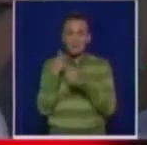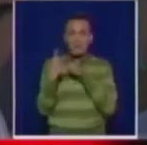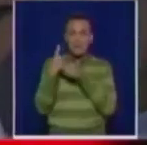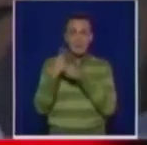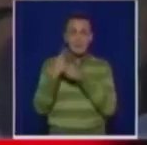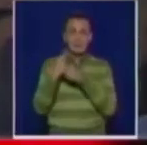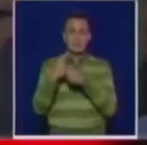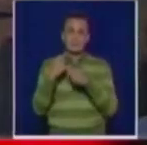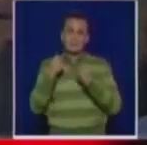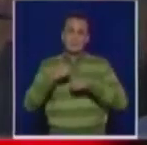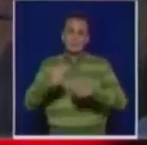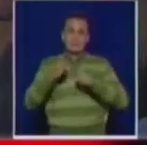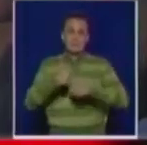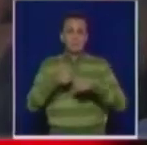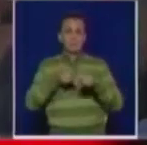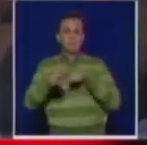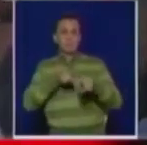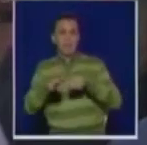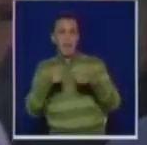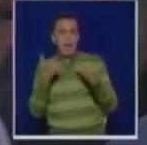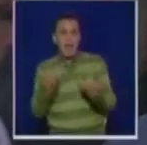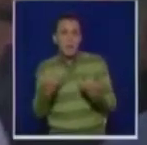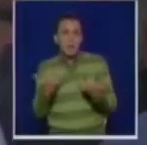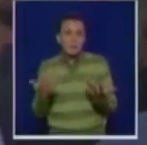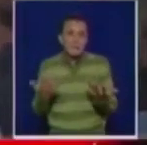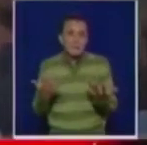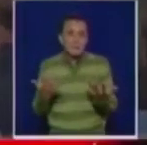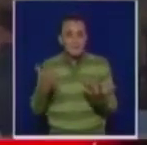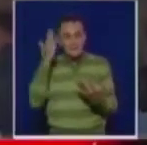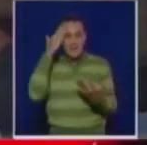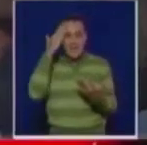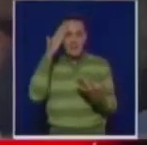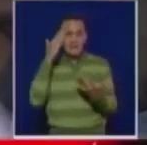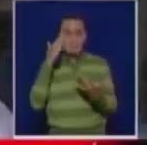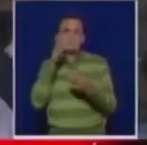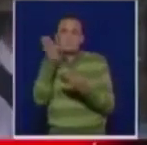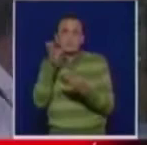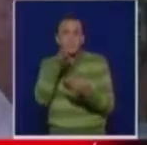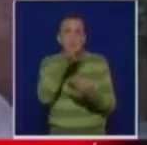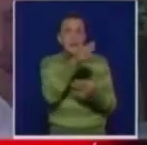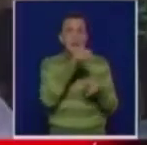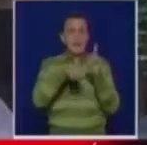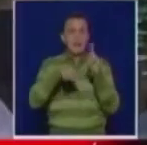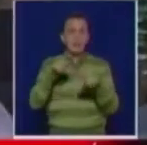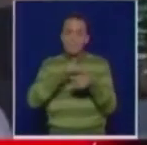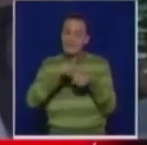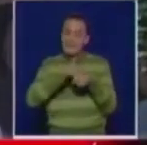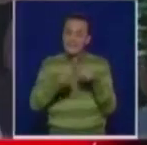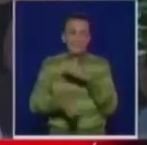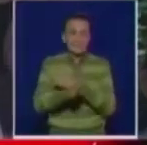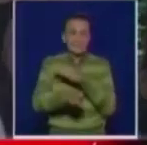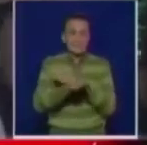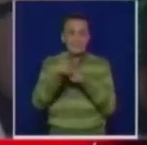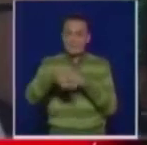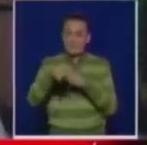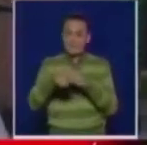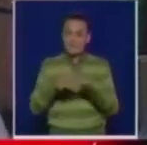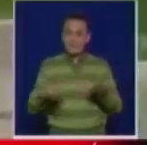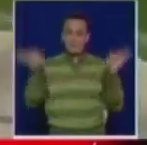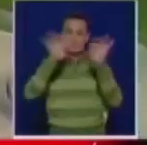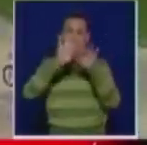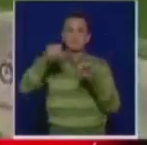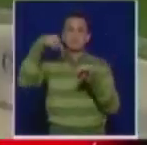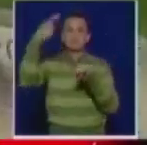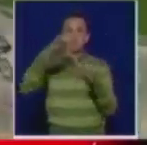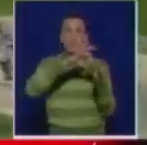hicimos muchísimas competencias, este año hemos estado compitiendo en algunas muy puntuales, pero hay que seguir entrenando porque el objetivo está en los próximos